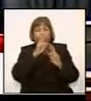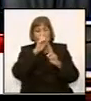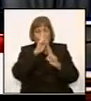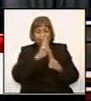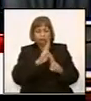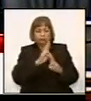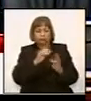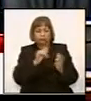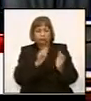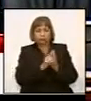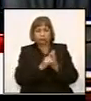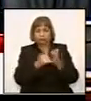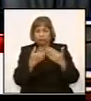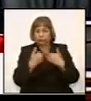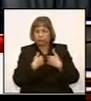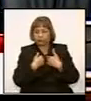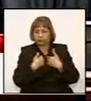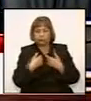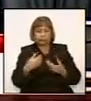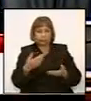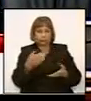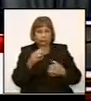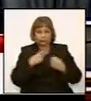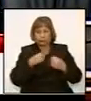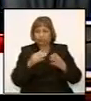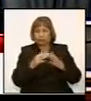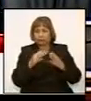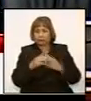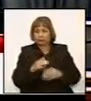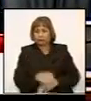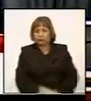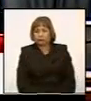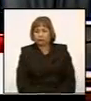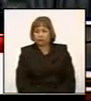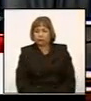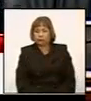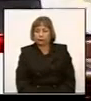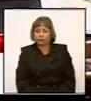que debemos de tener hacia la propiedad ajena. Gracias, señor presidente.